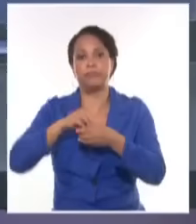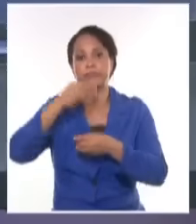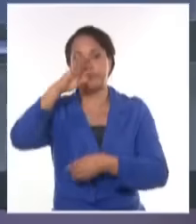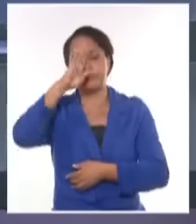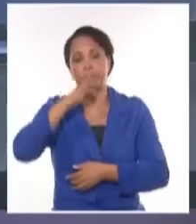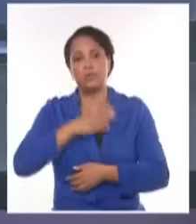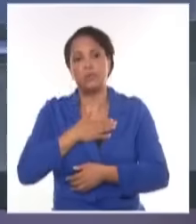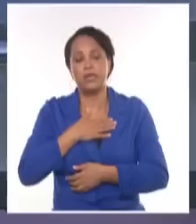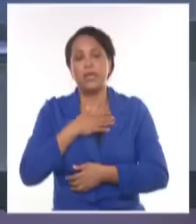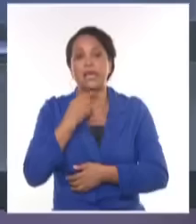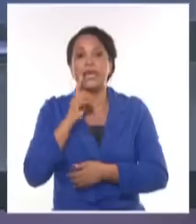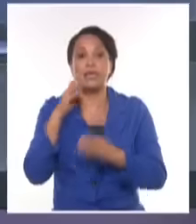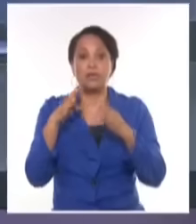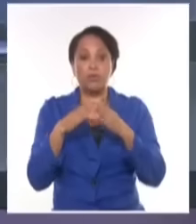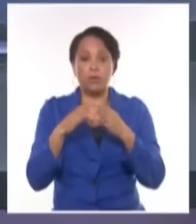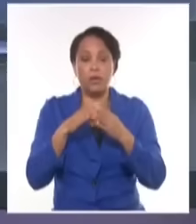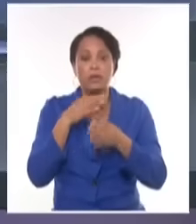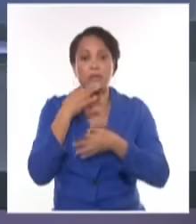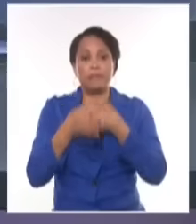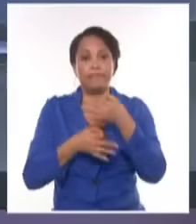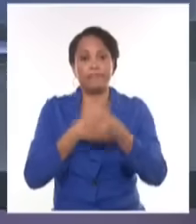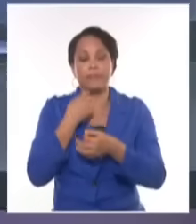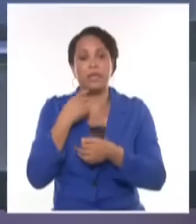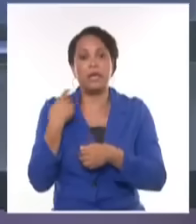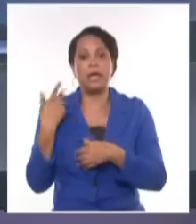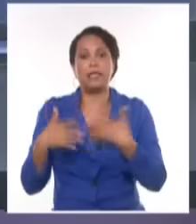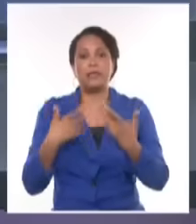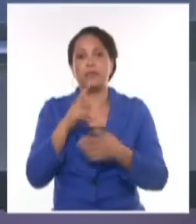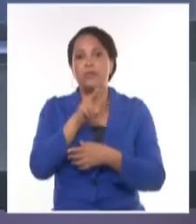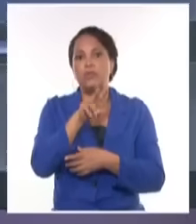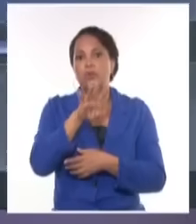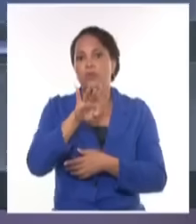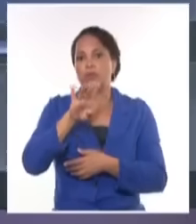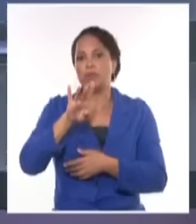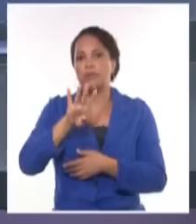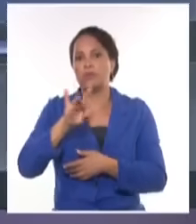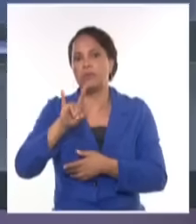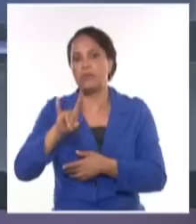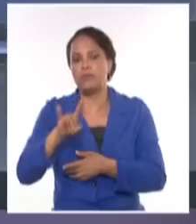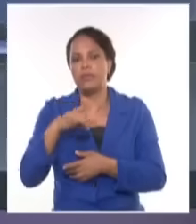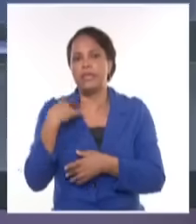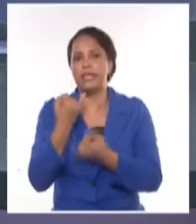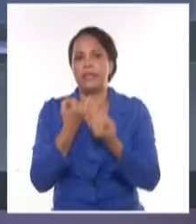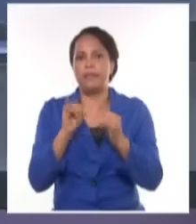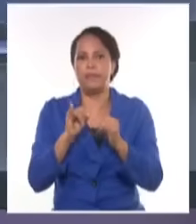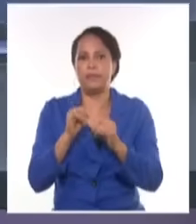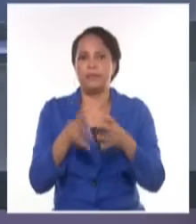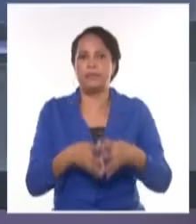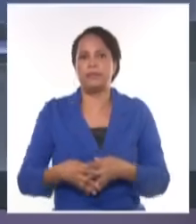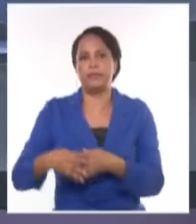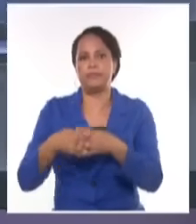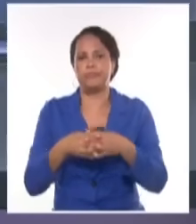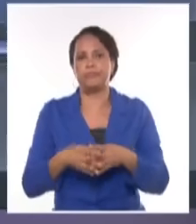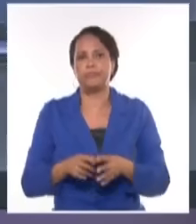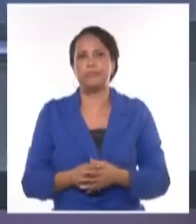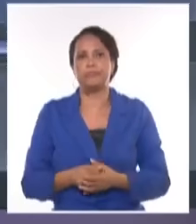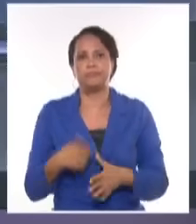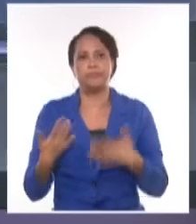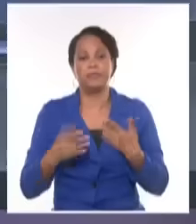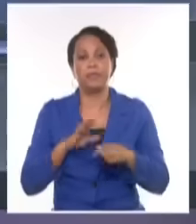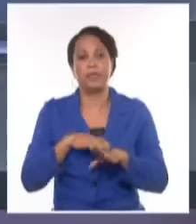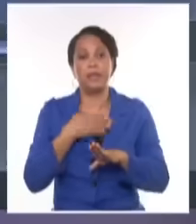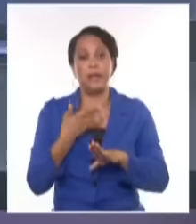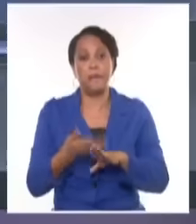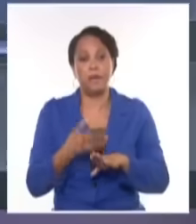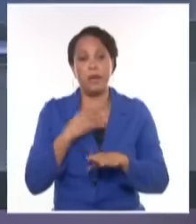su residencia el aniversario 249 de la independencia de su país. La celebración ocurrió horas después de que el